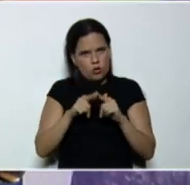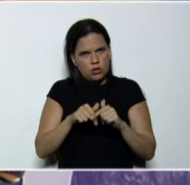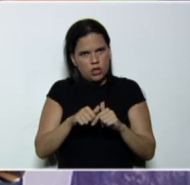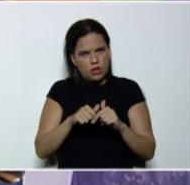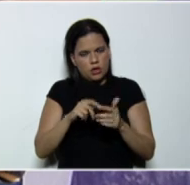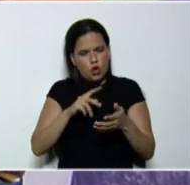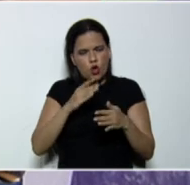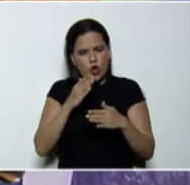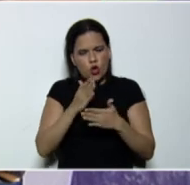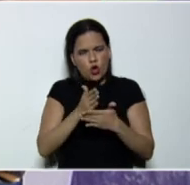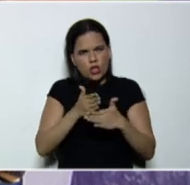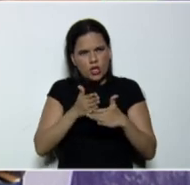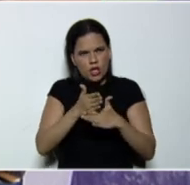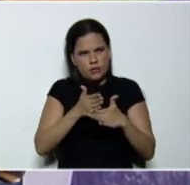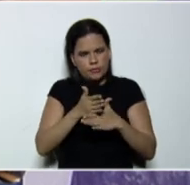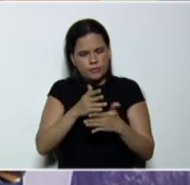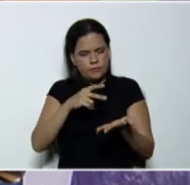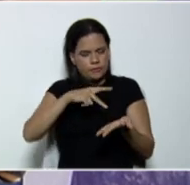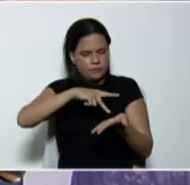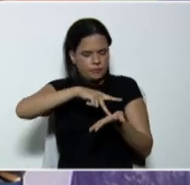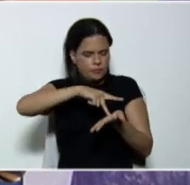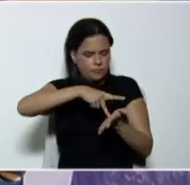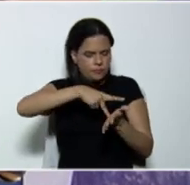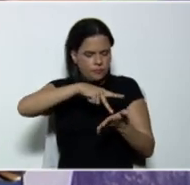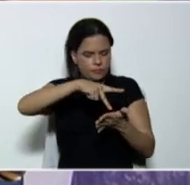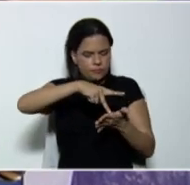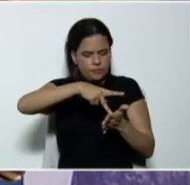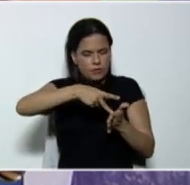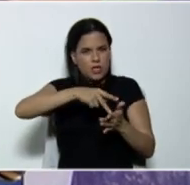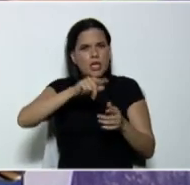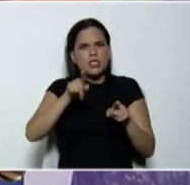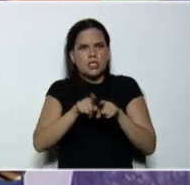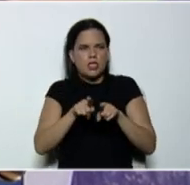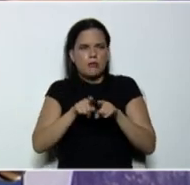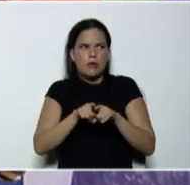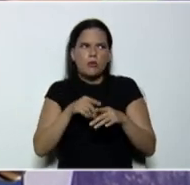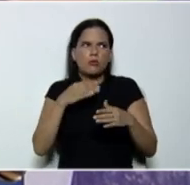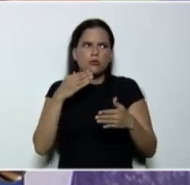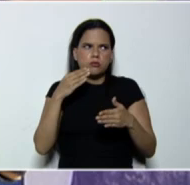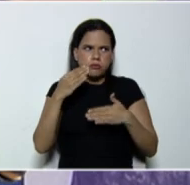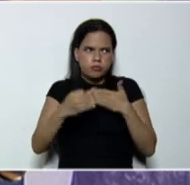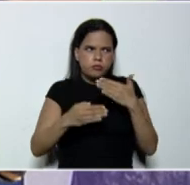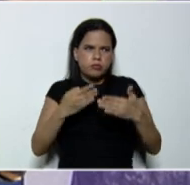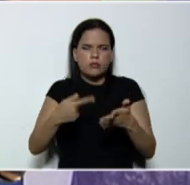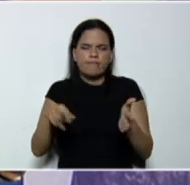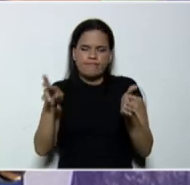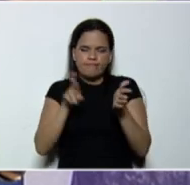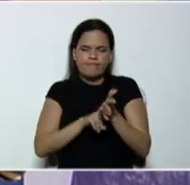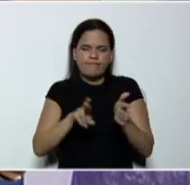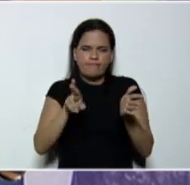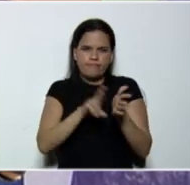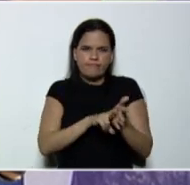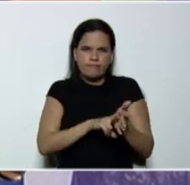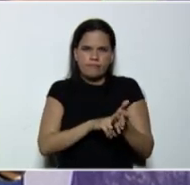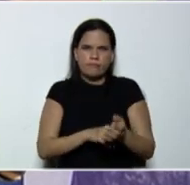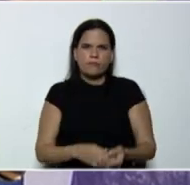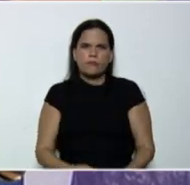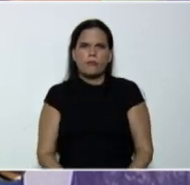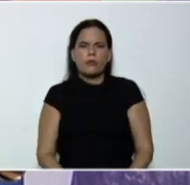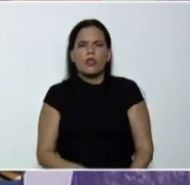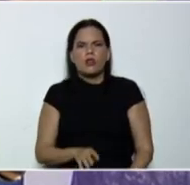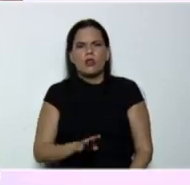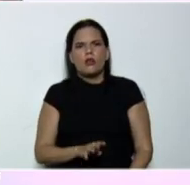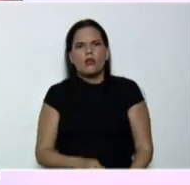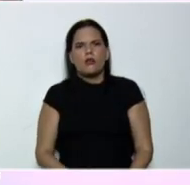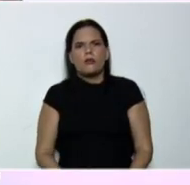circunferencia. Otra, exacto. Ese mismo procedimiento lo voy a repetir nuevamente. Pero a partir de